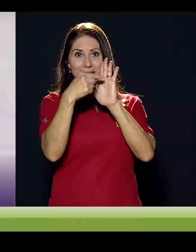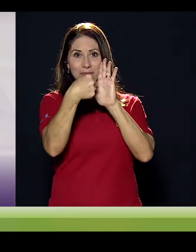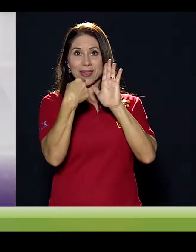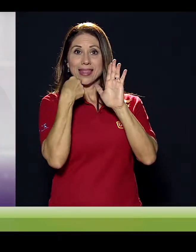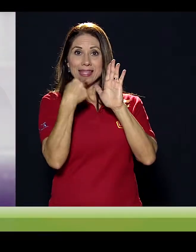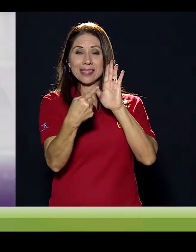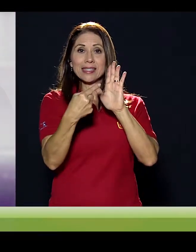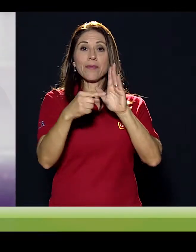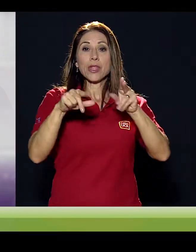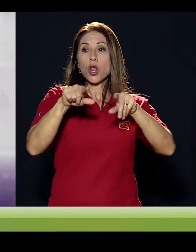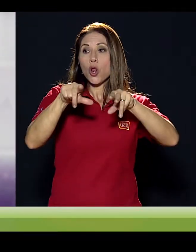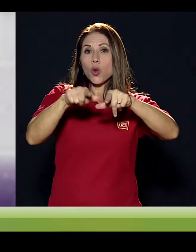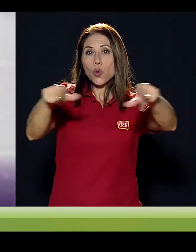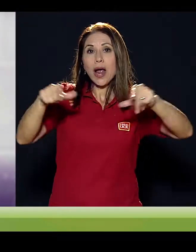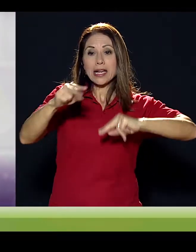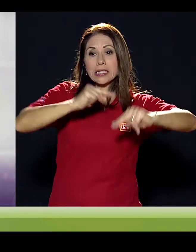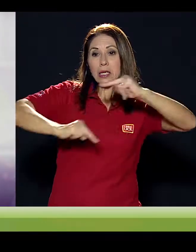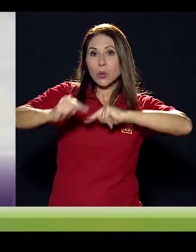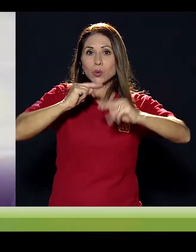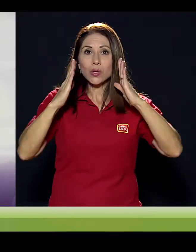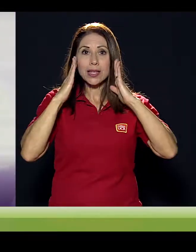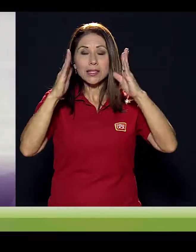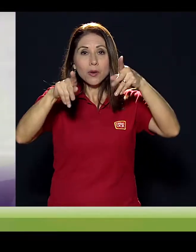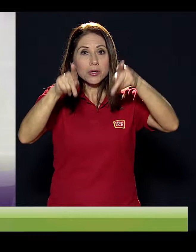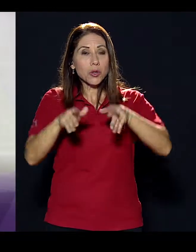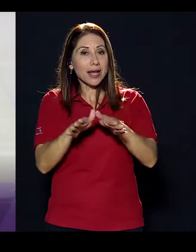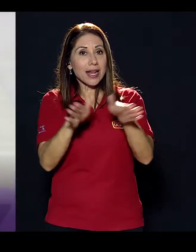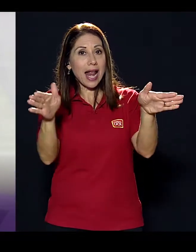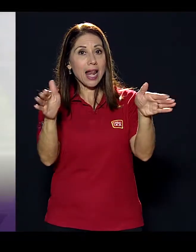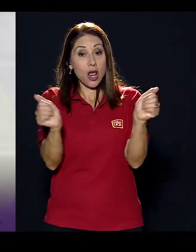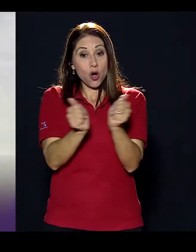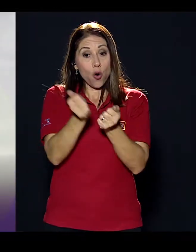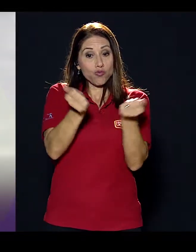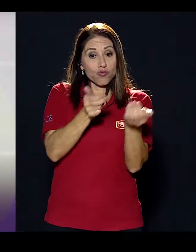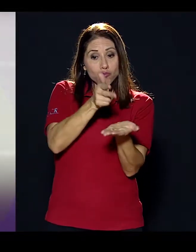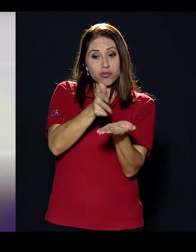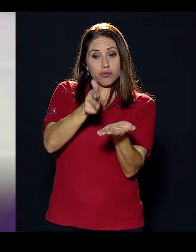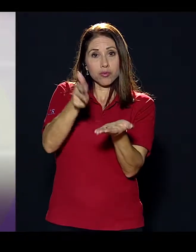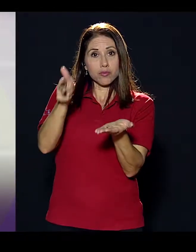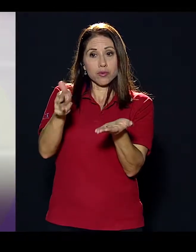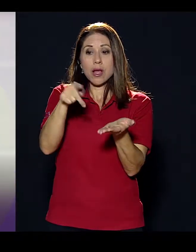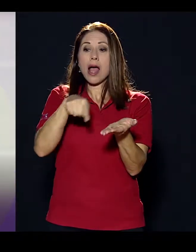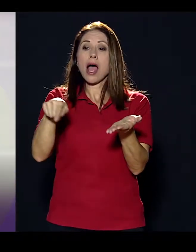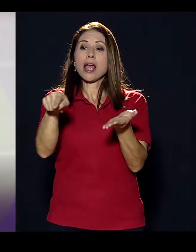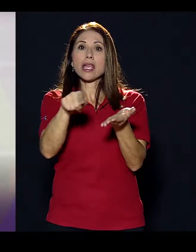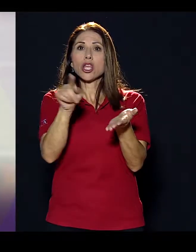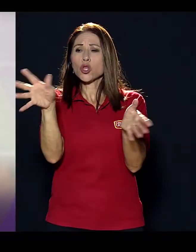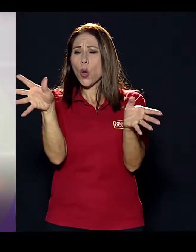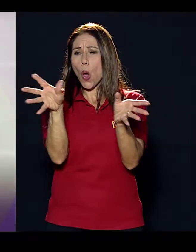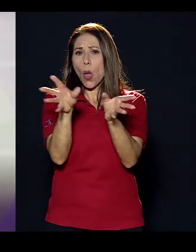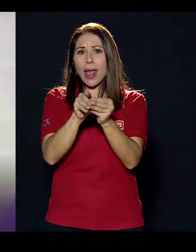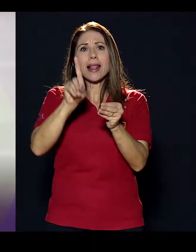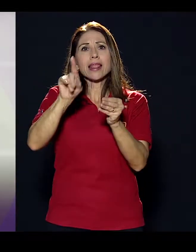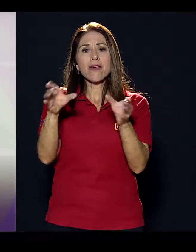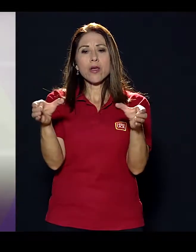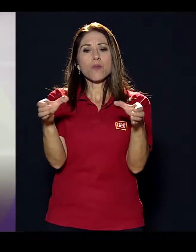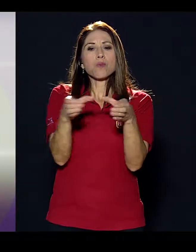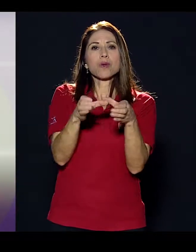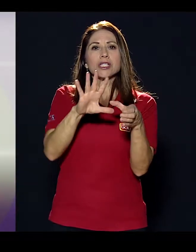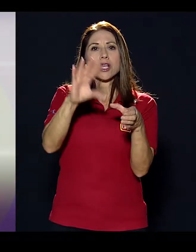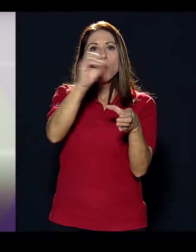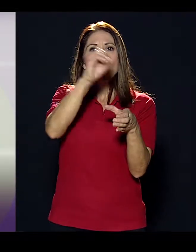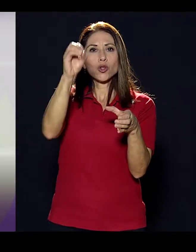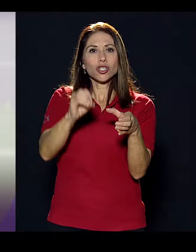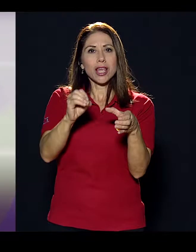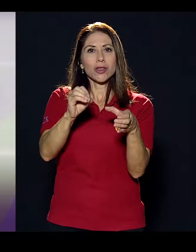expresa que los establecimientos de servicio al público que cuenten con estacionamiento deberán ofrecer un 5% del total de espacios